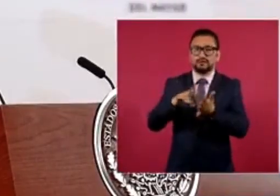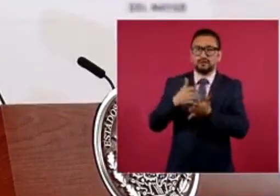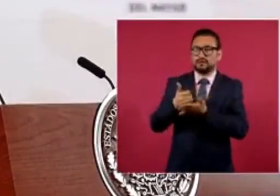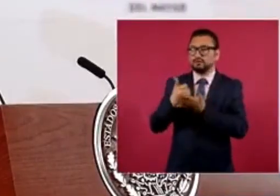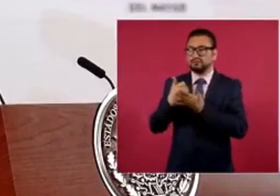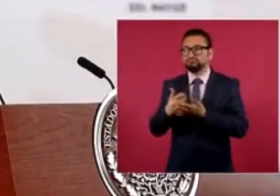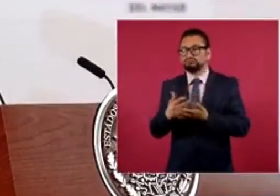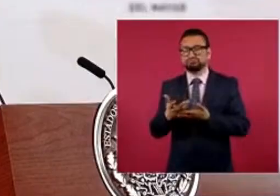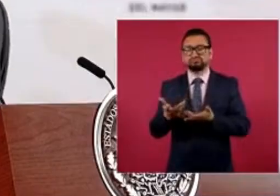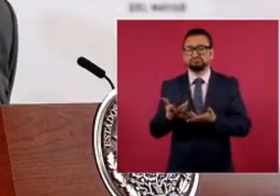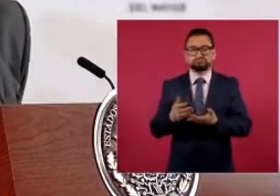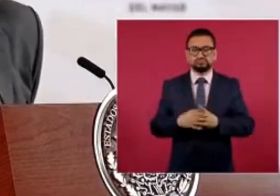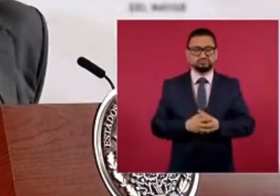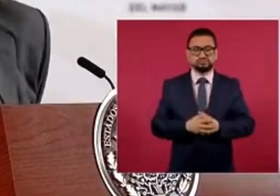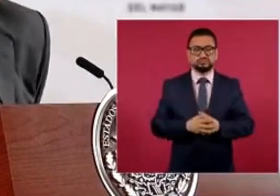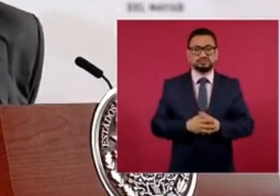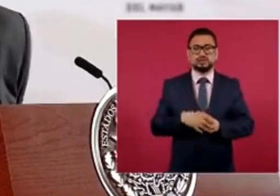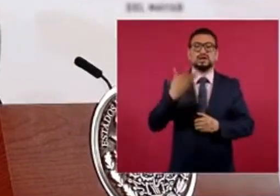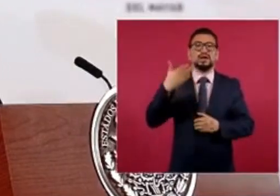En ese tiempo